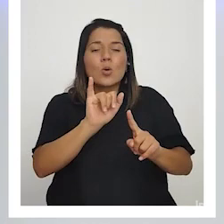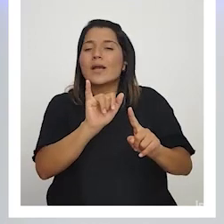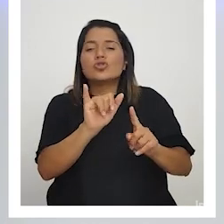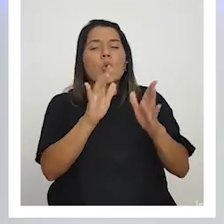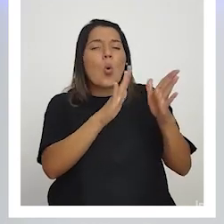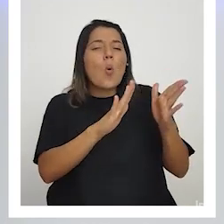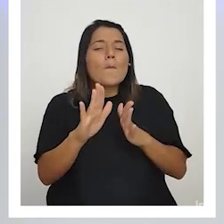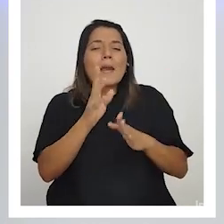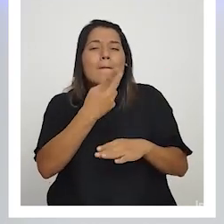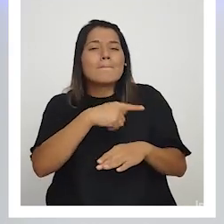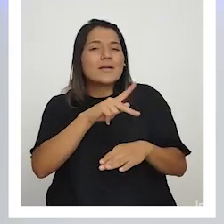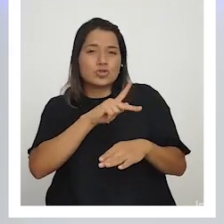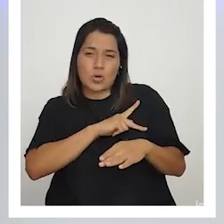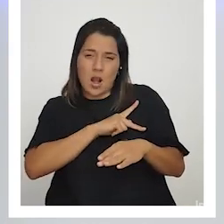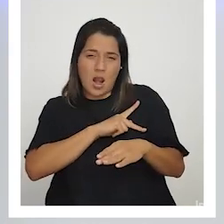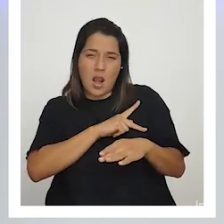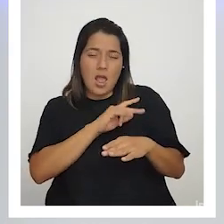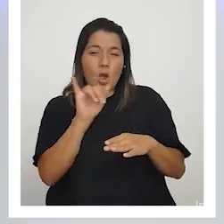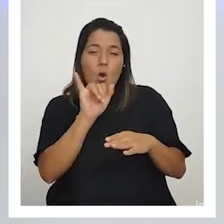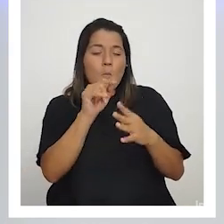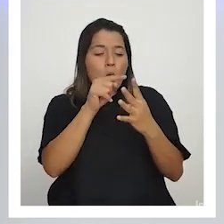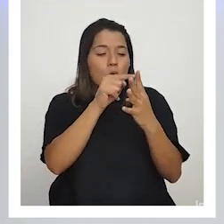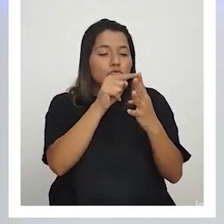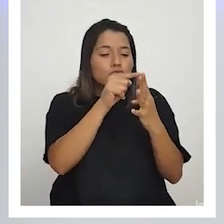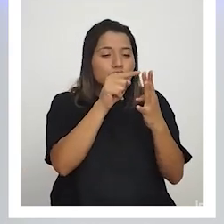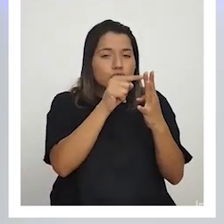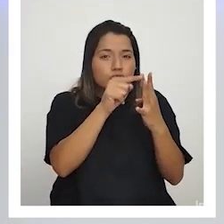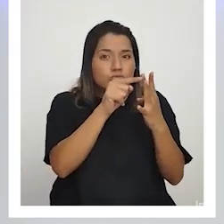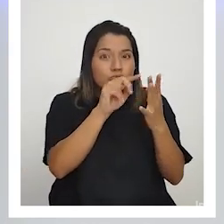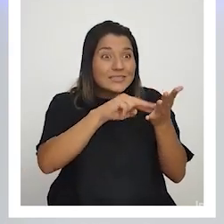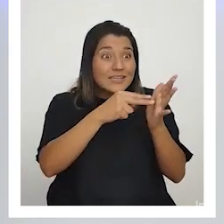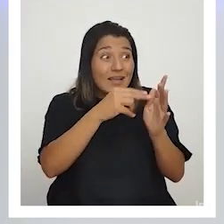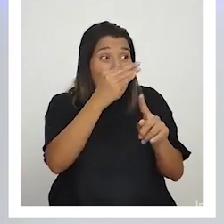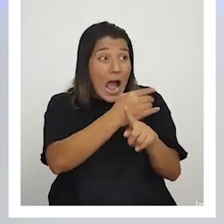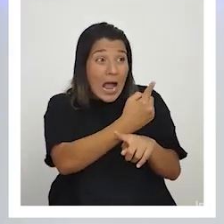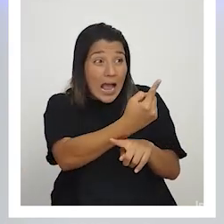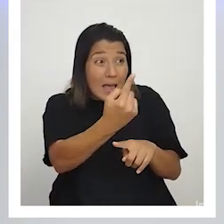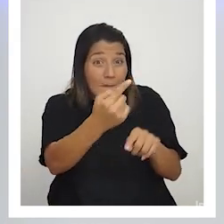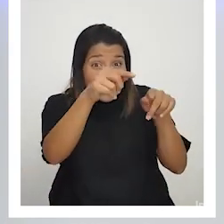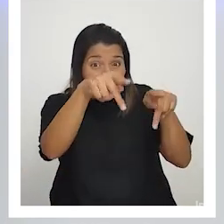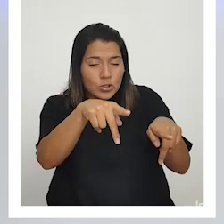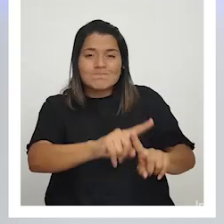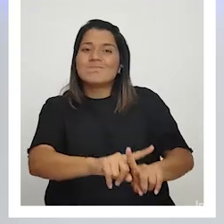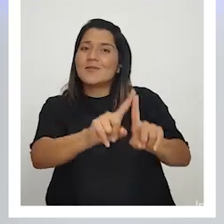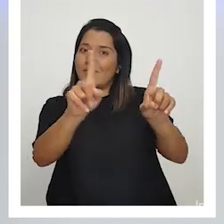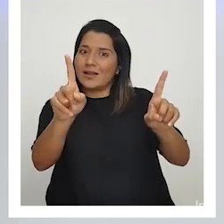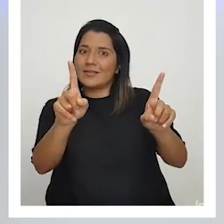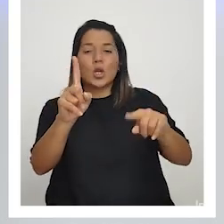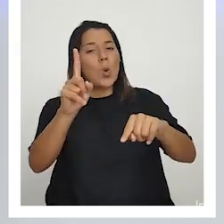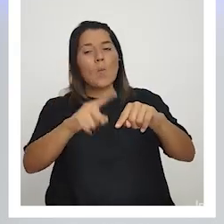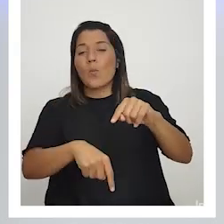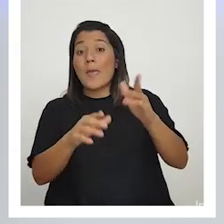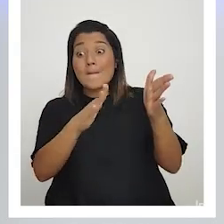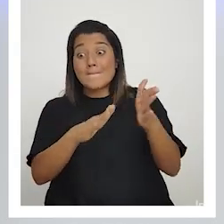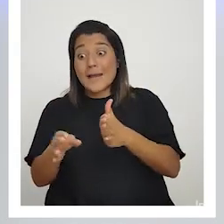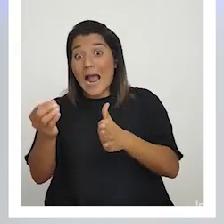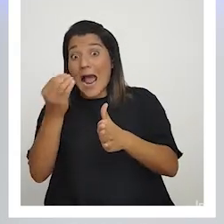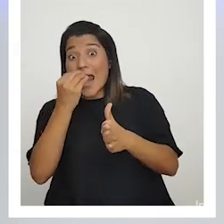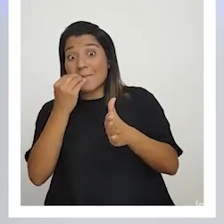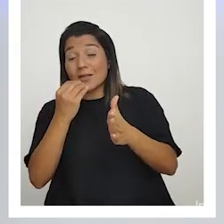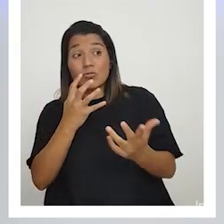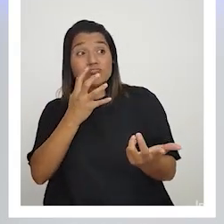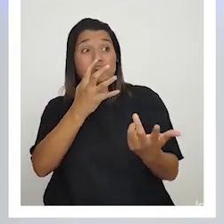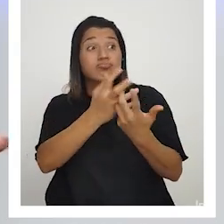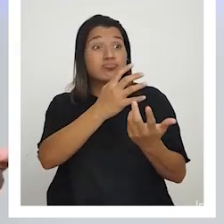las huellas dactilares, o sea, no somos iguales todos y incluso tiene una historia hasta